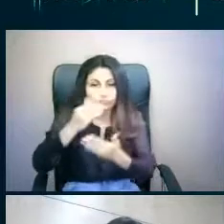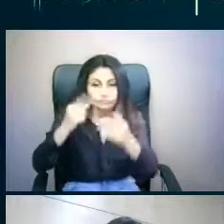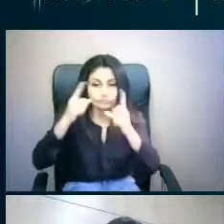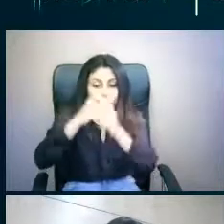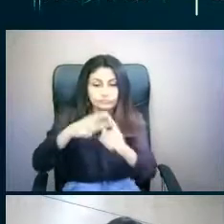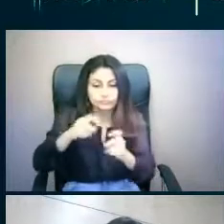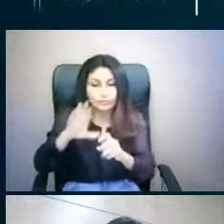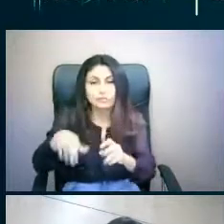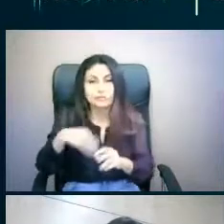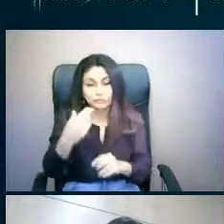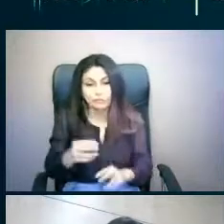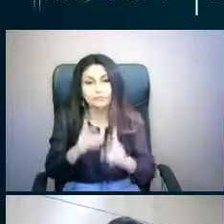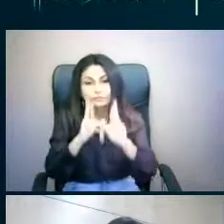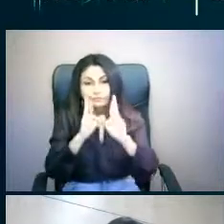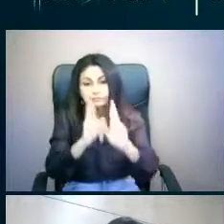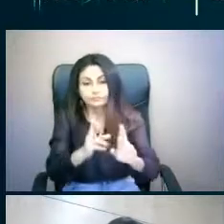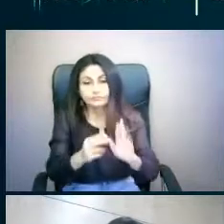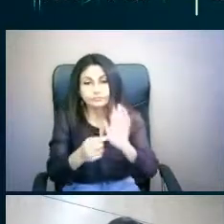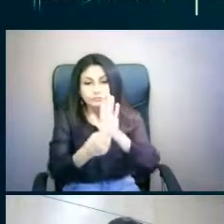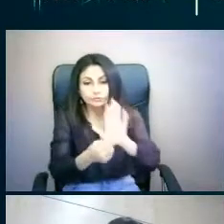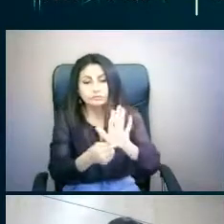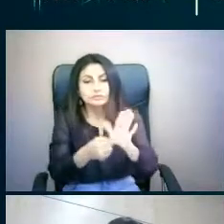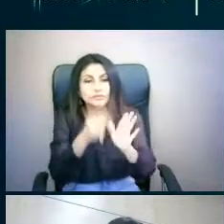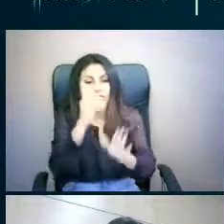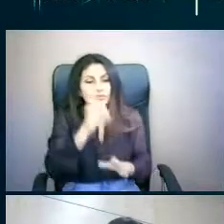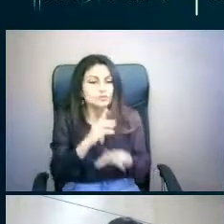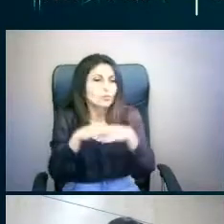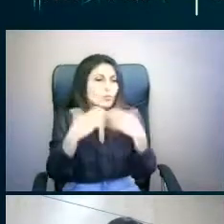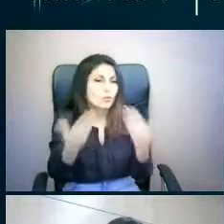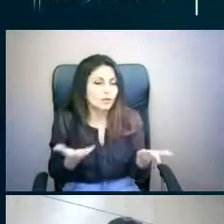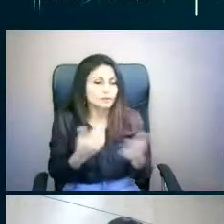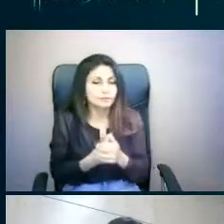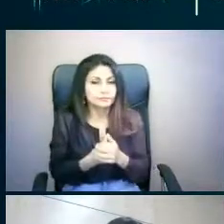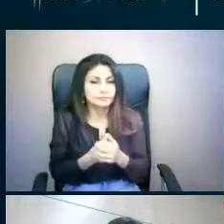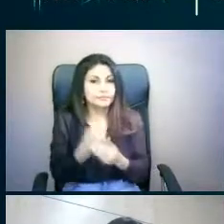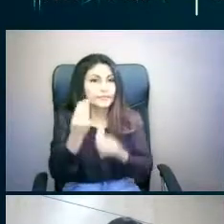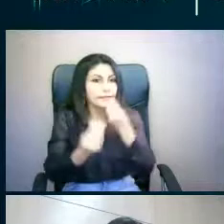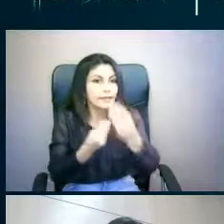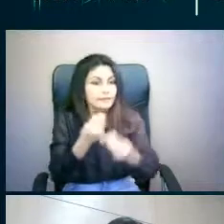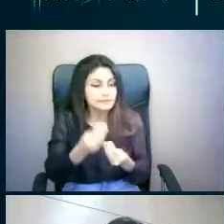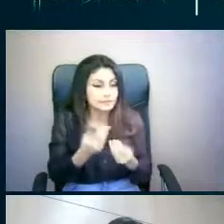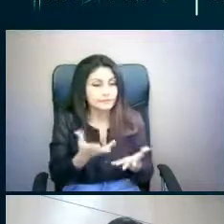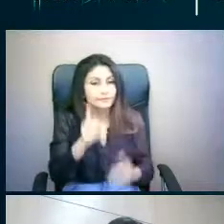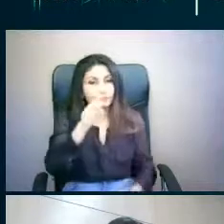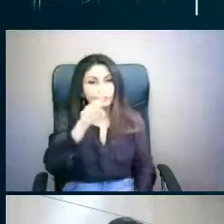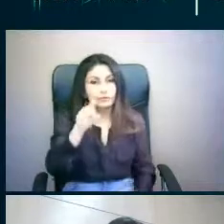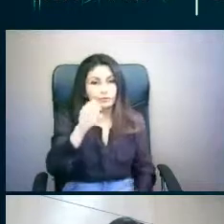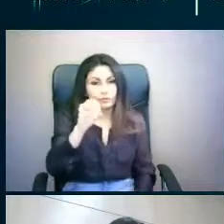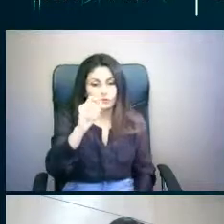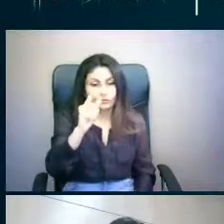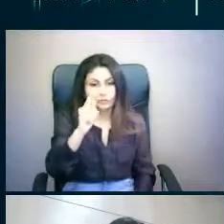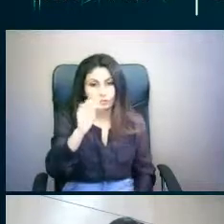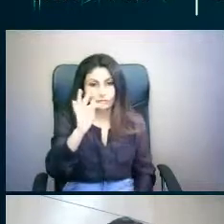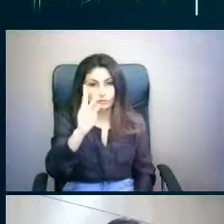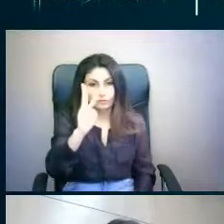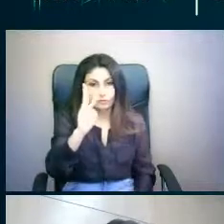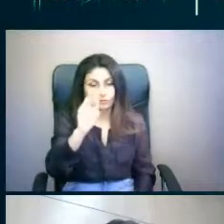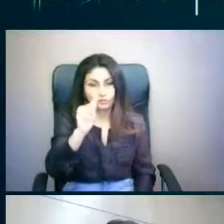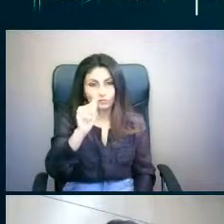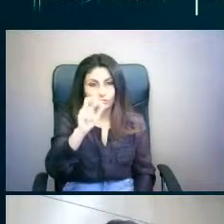exportaremos estos datos. Para esto utilizaremos un software open source llamado